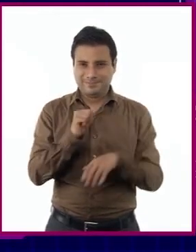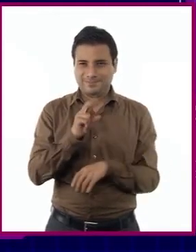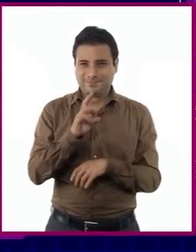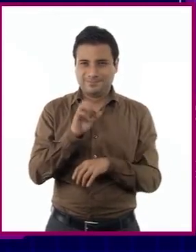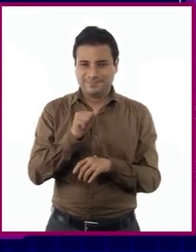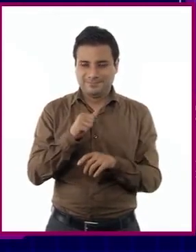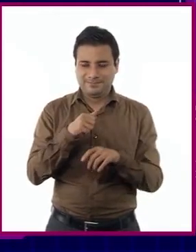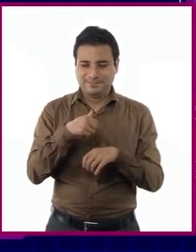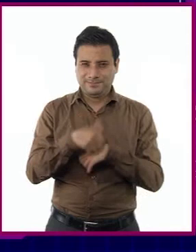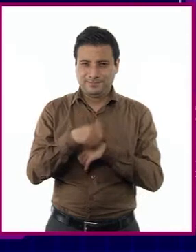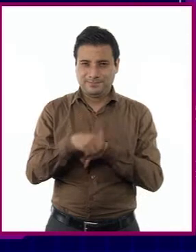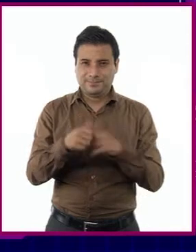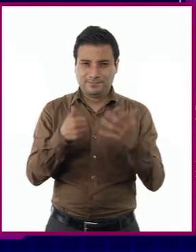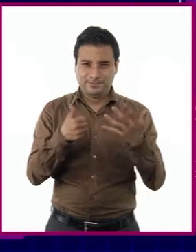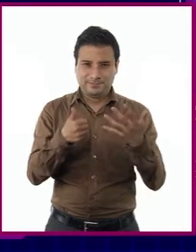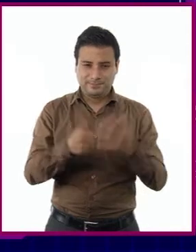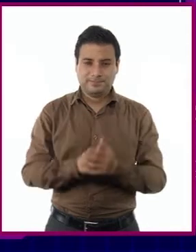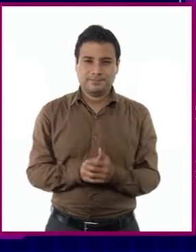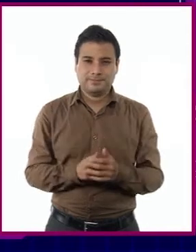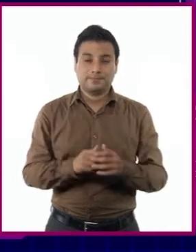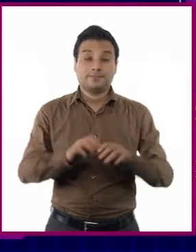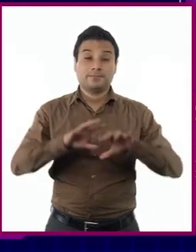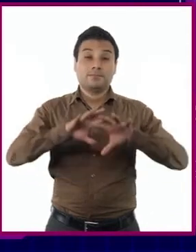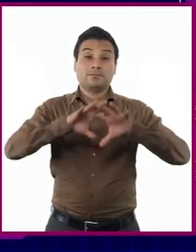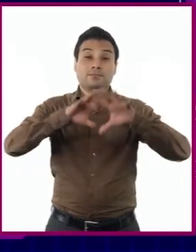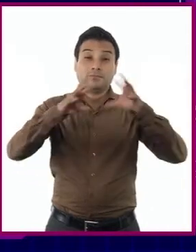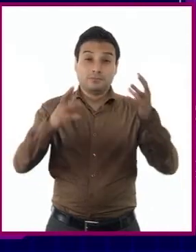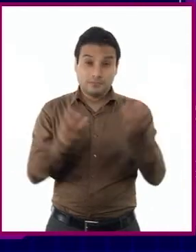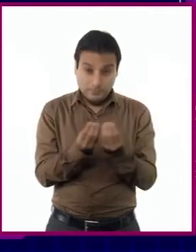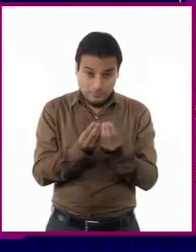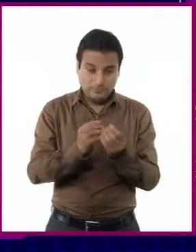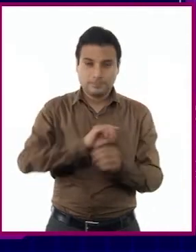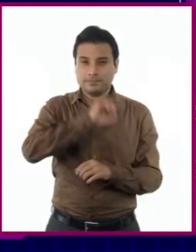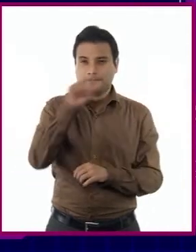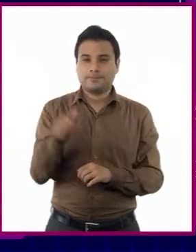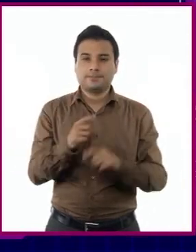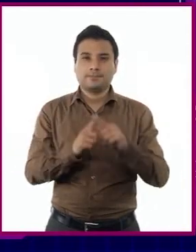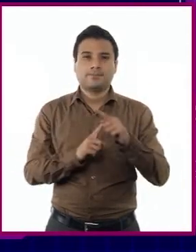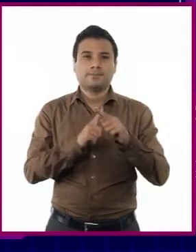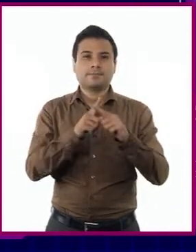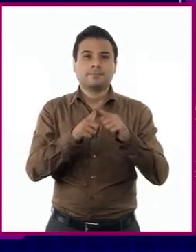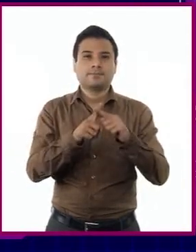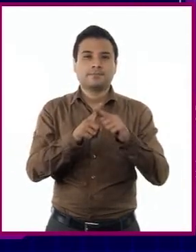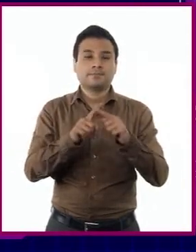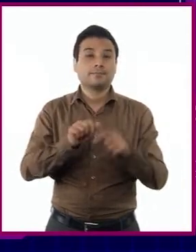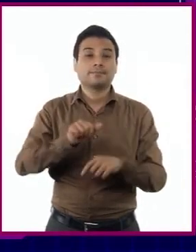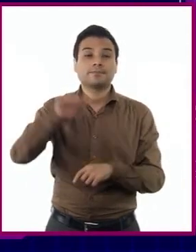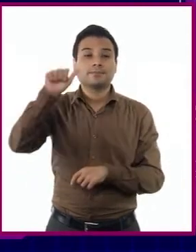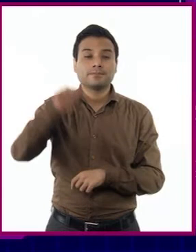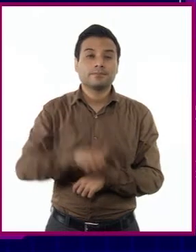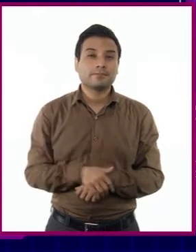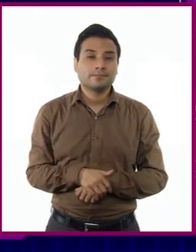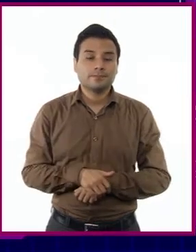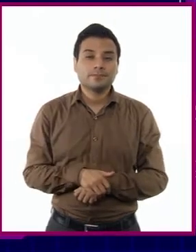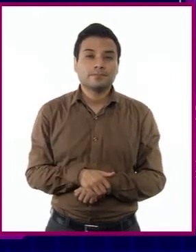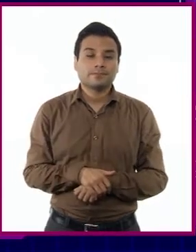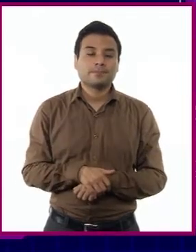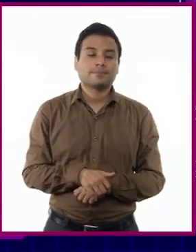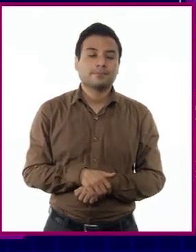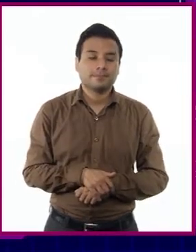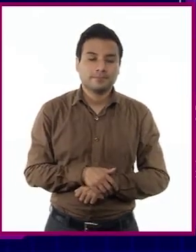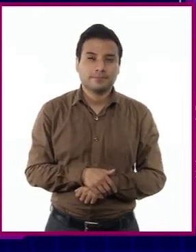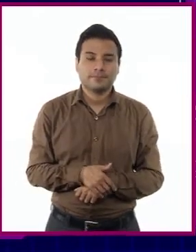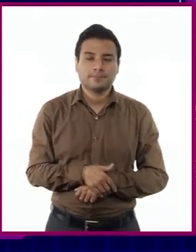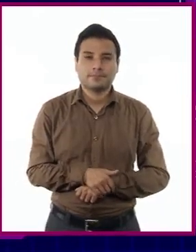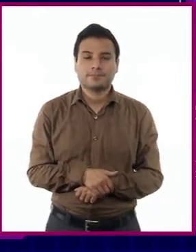número seis y luego multiplicar el resultado por la altura de uno de las primas triangulares